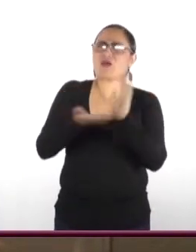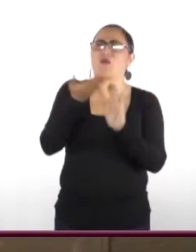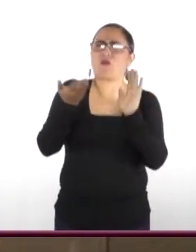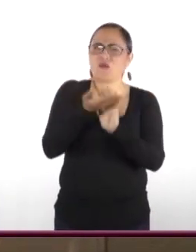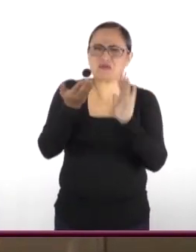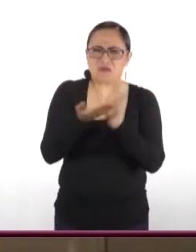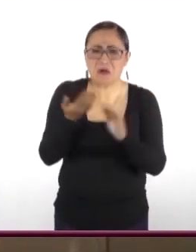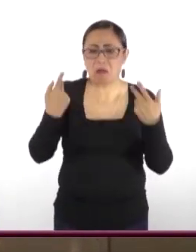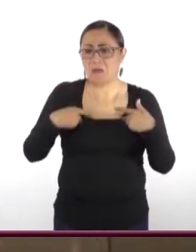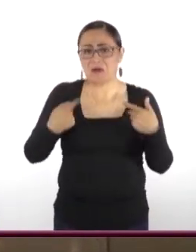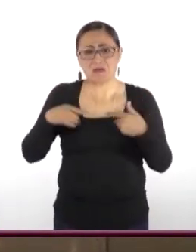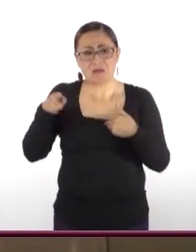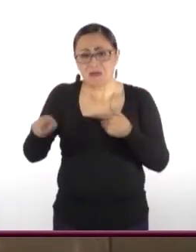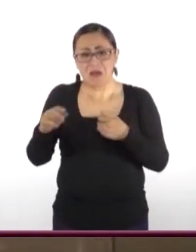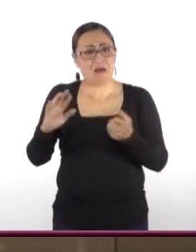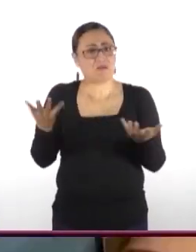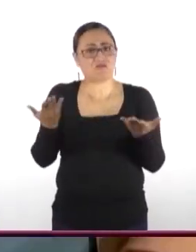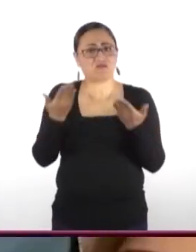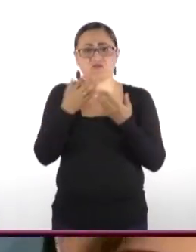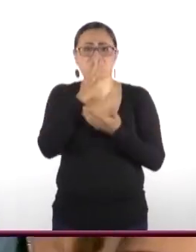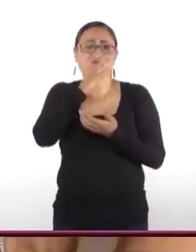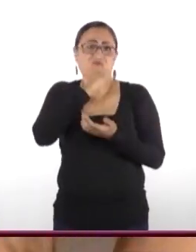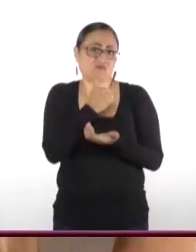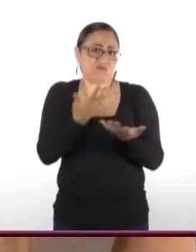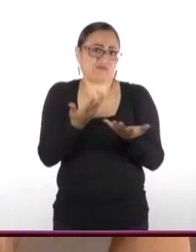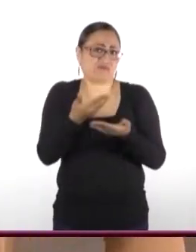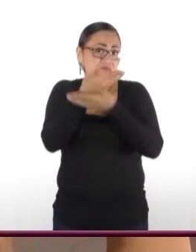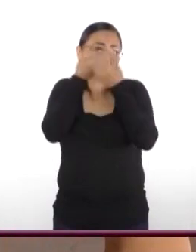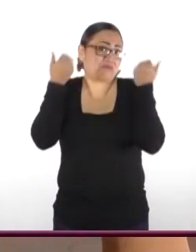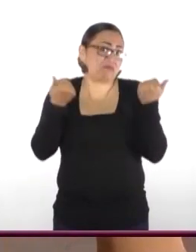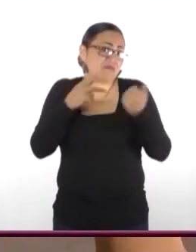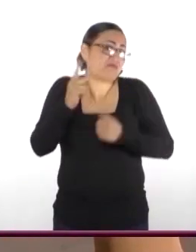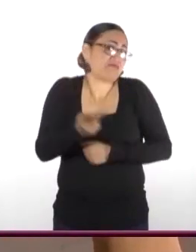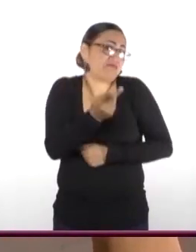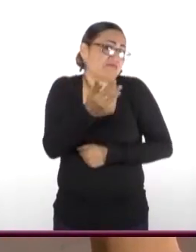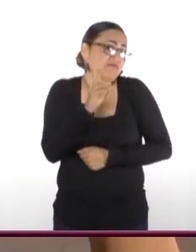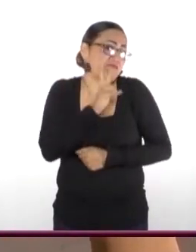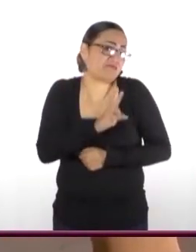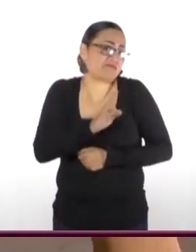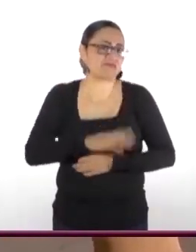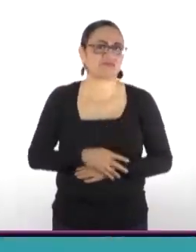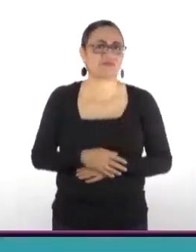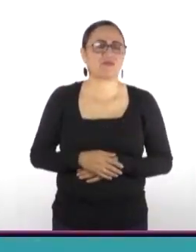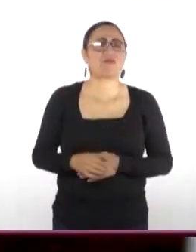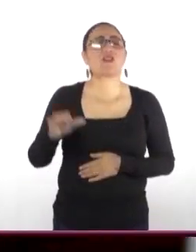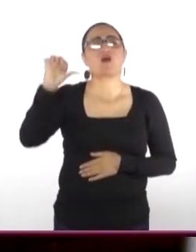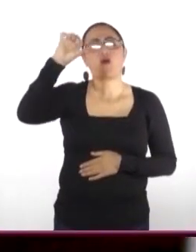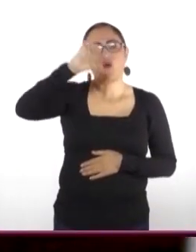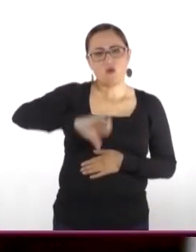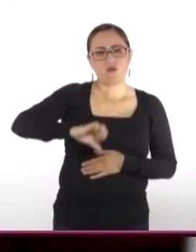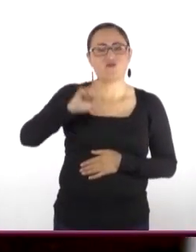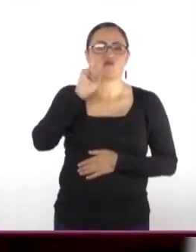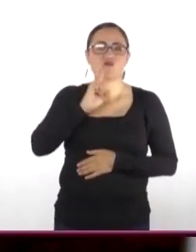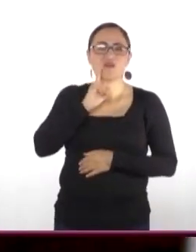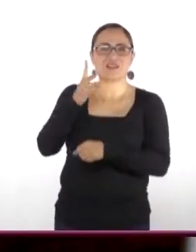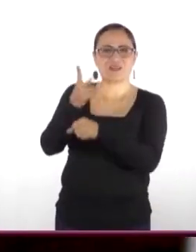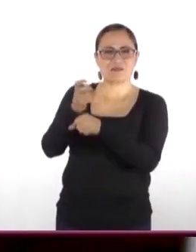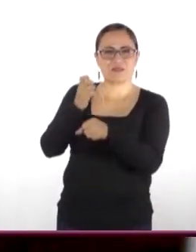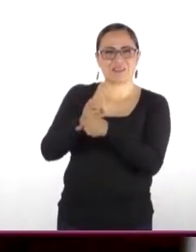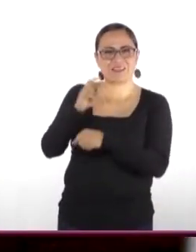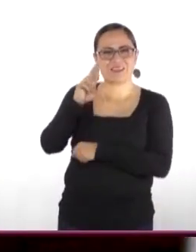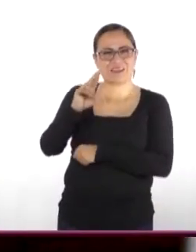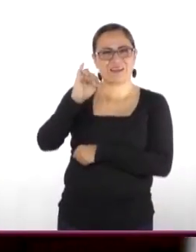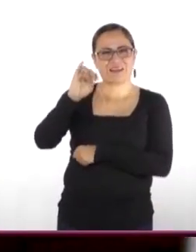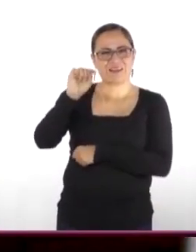¿cómo construyes eso? Ningún albañil podría con algo así. Pues no sé. Vamos a preguntar. El día de hoy tenemos